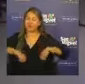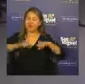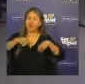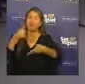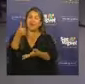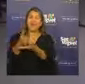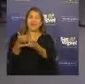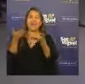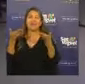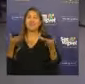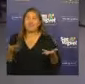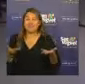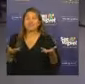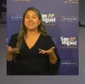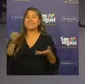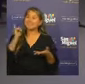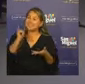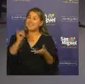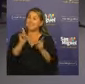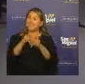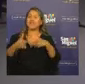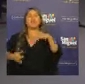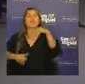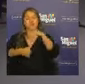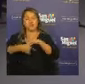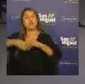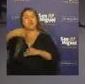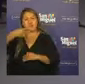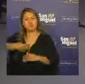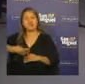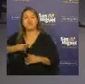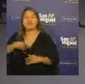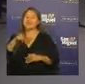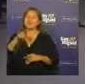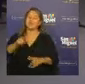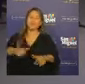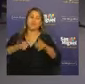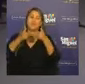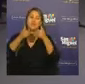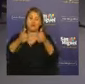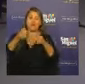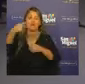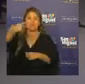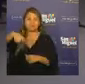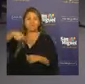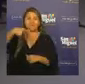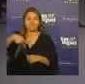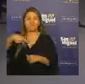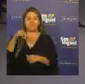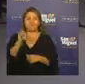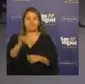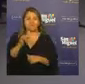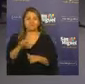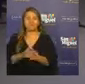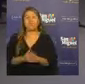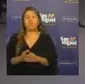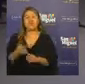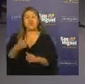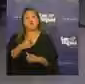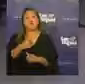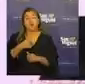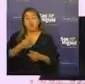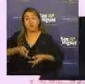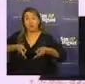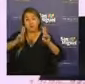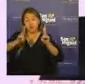Alcaldesa, eso no ocurre en el mural, Consejo Municipal. Eso es una buena noticia. Yo termino mis